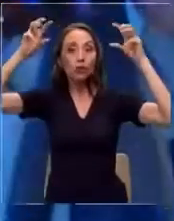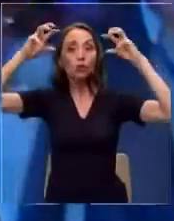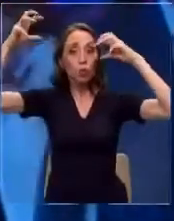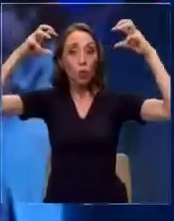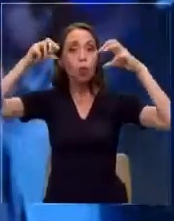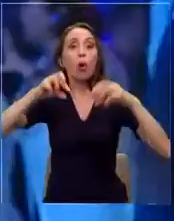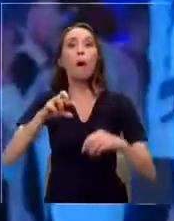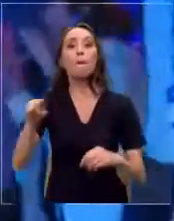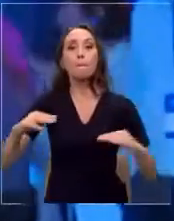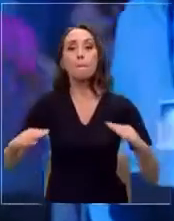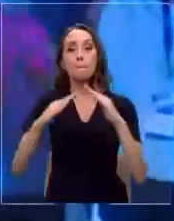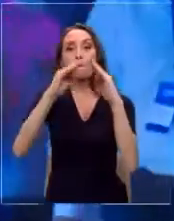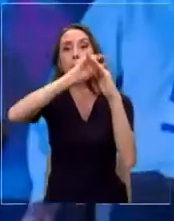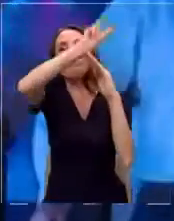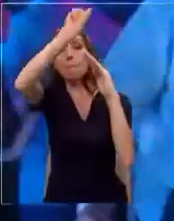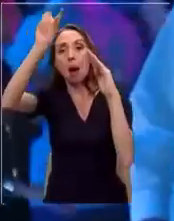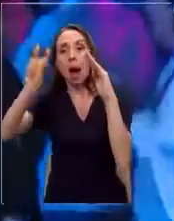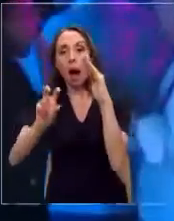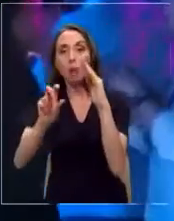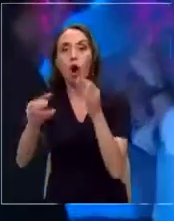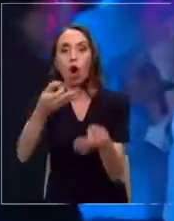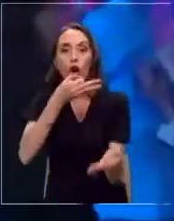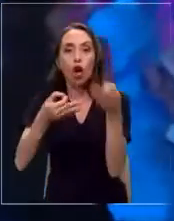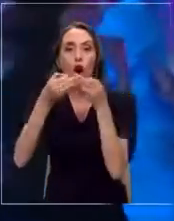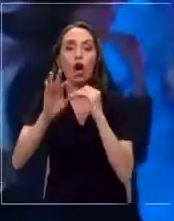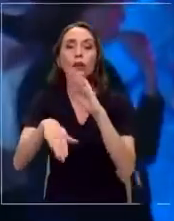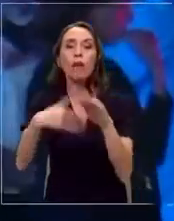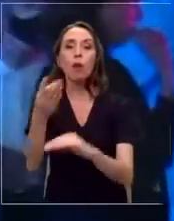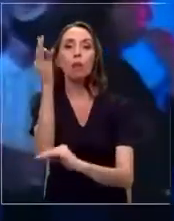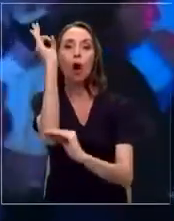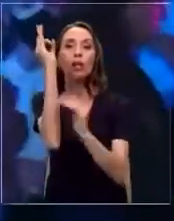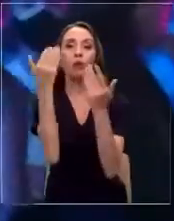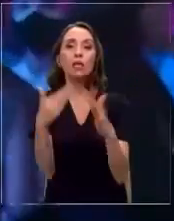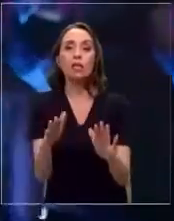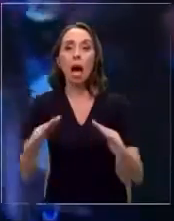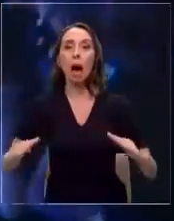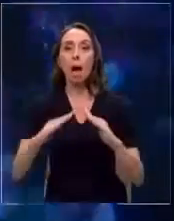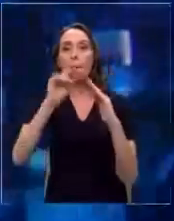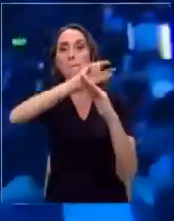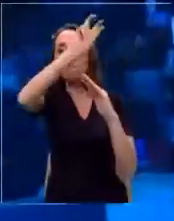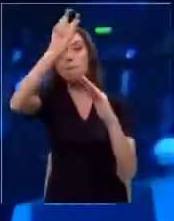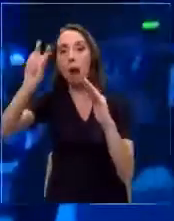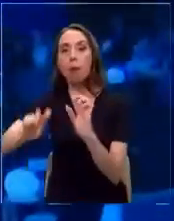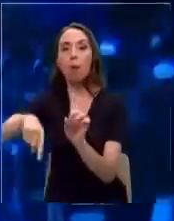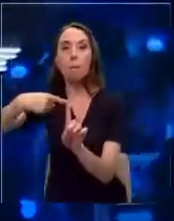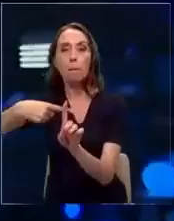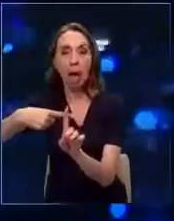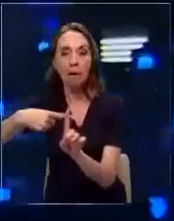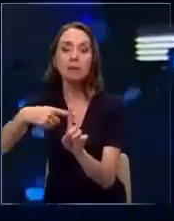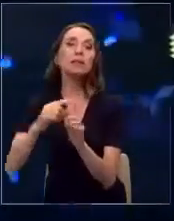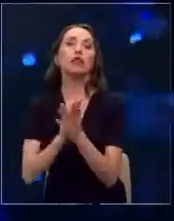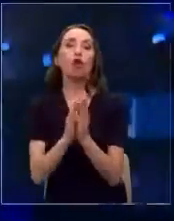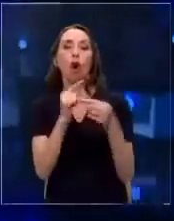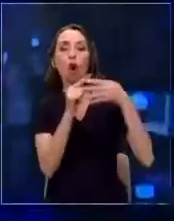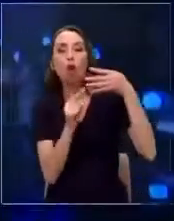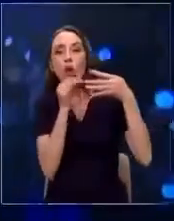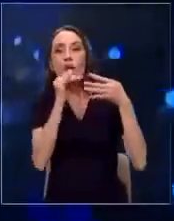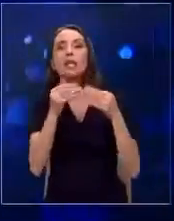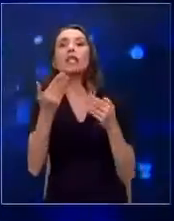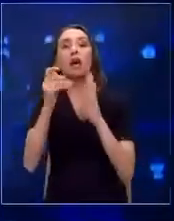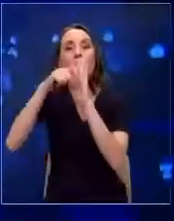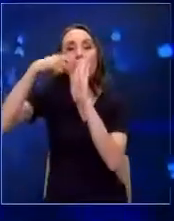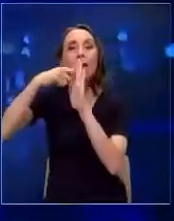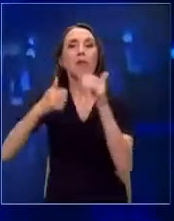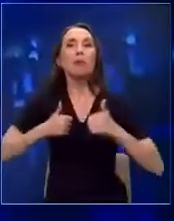donde se está realizando entonces este cóctel post foro para monoplazas con todos estos grandes anuncios para esta temporada